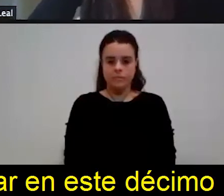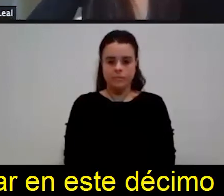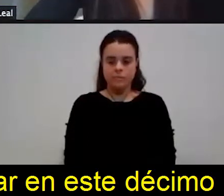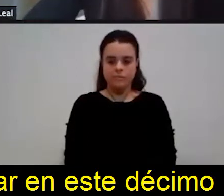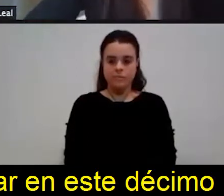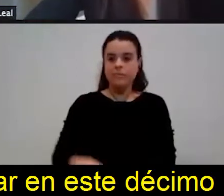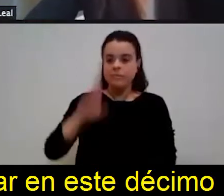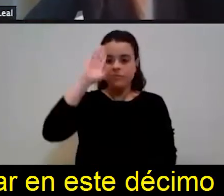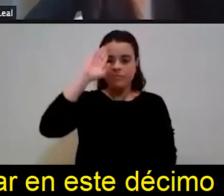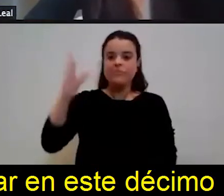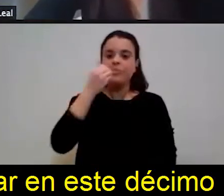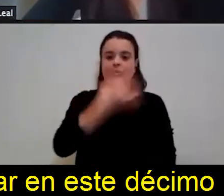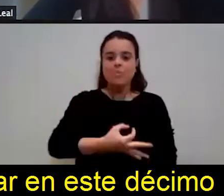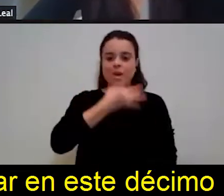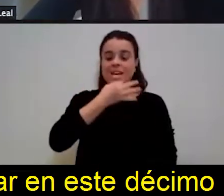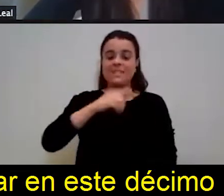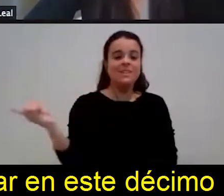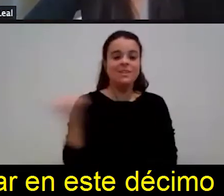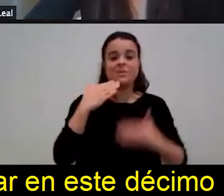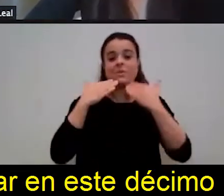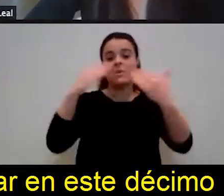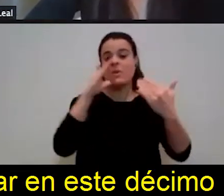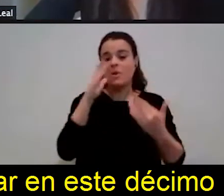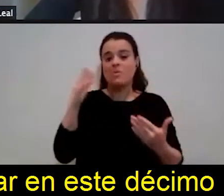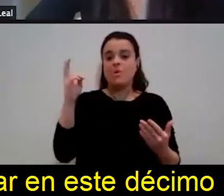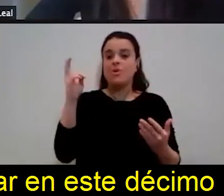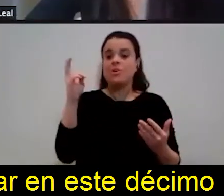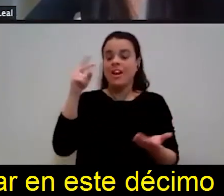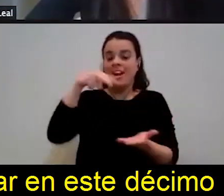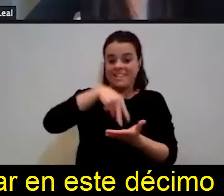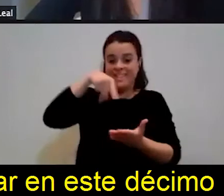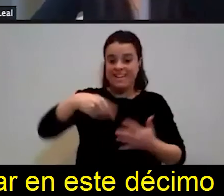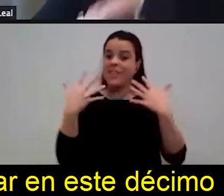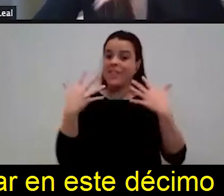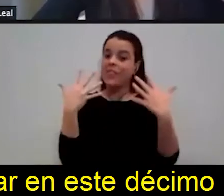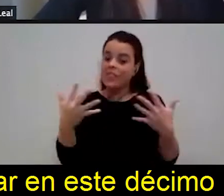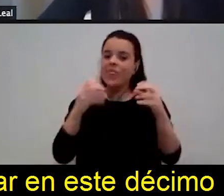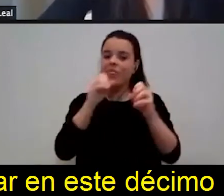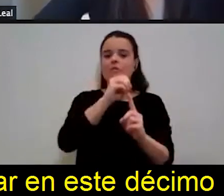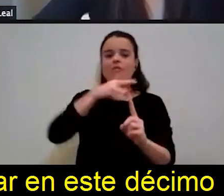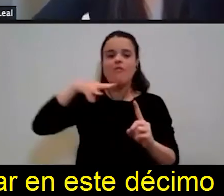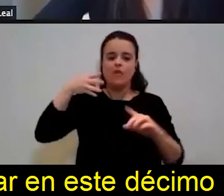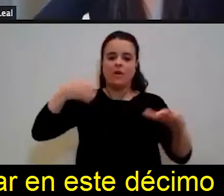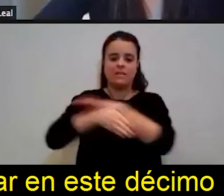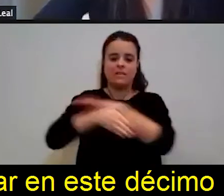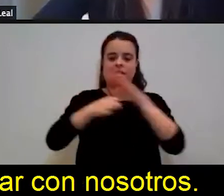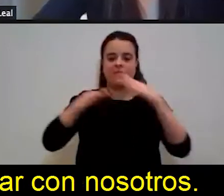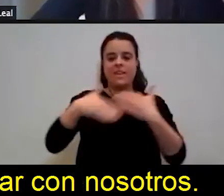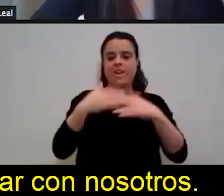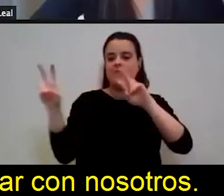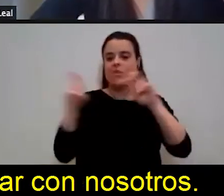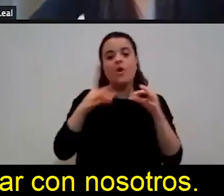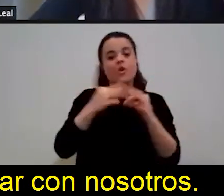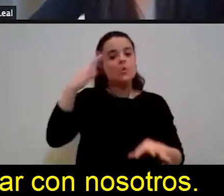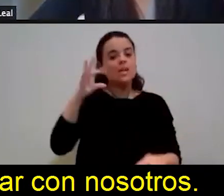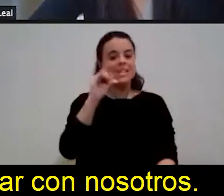Hola, buenas tardes a todos. Muchísimas gracias por estar en este 10º Foro de Accesibilidad e Innovación. Hoy tenemos la suerte de contar con Silvia